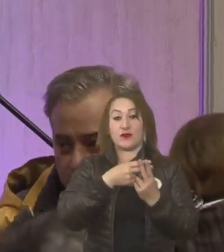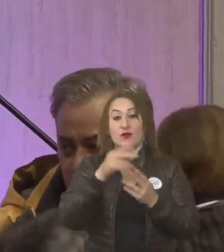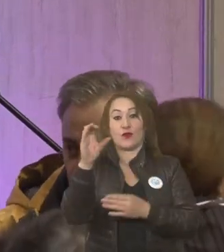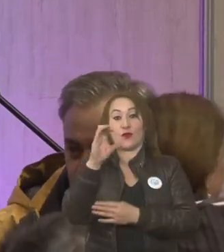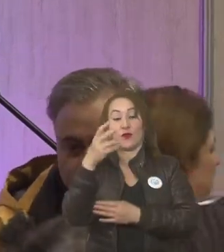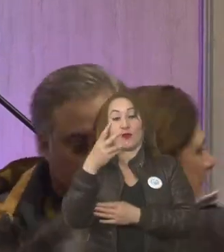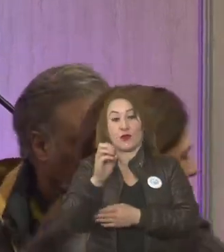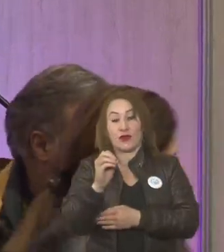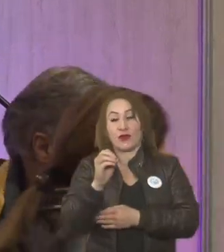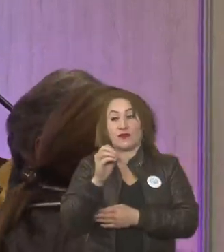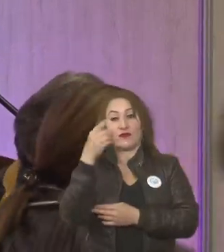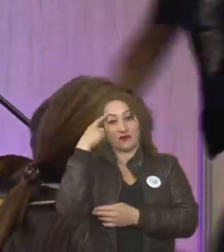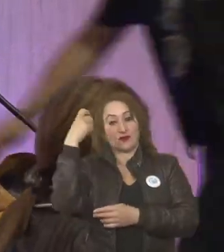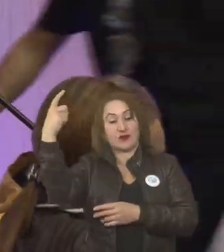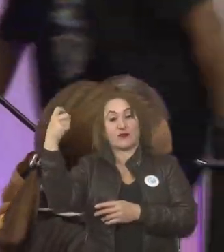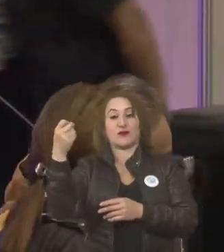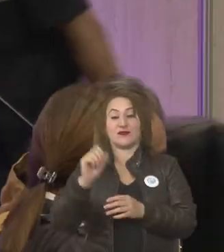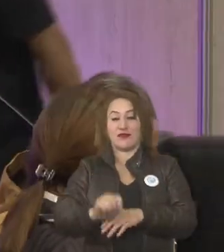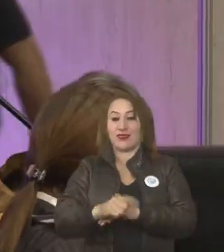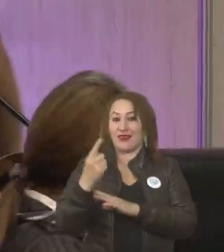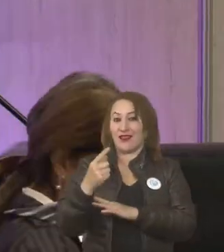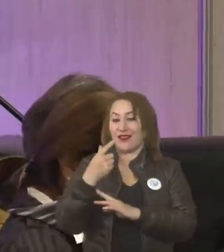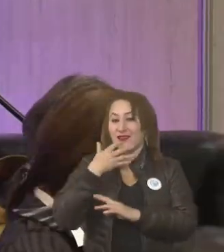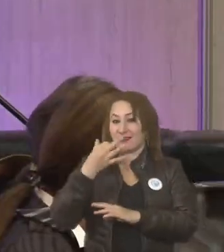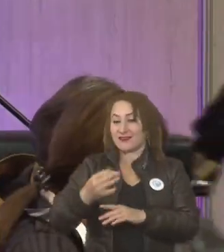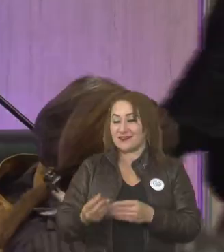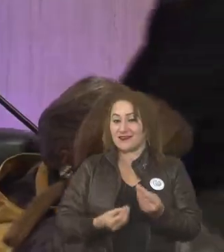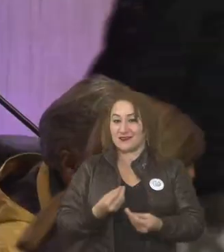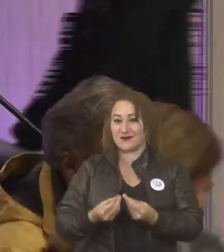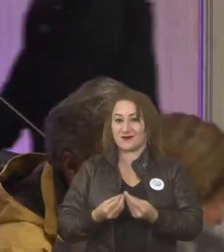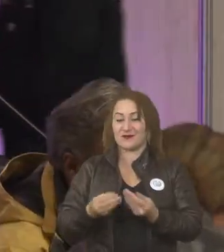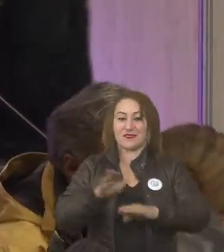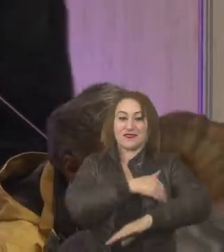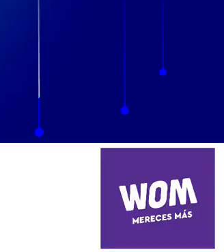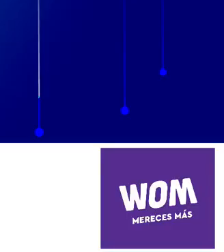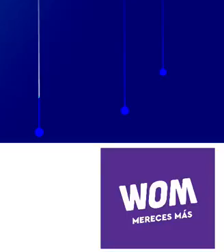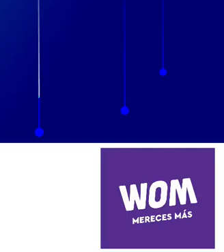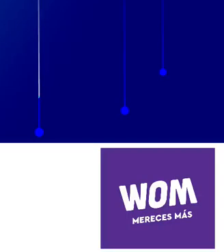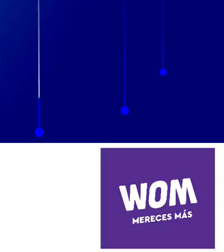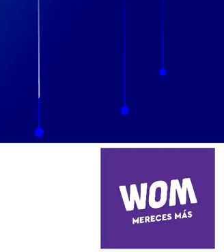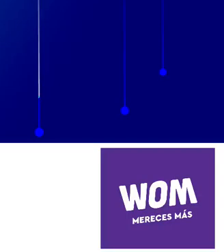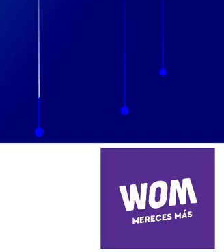Colombia 40, Soñamos Digital y Lo Hacemos Real. Invita a Ministerio TIC.